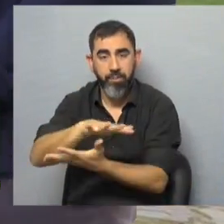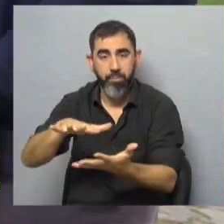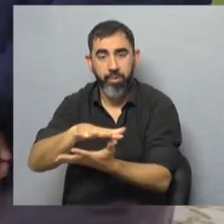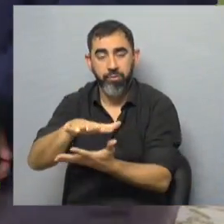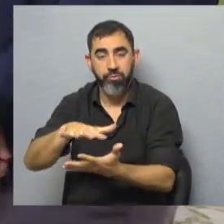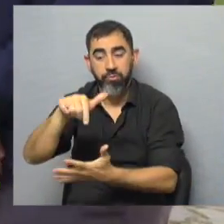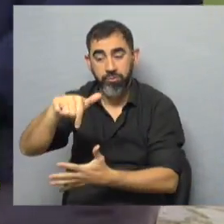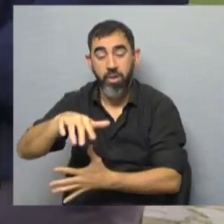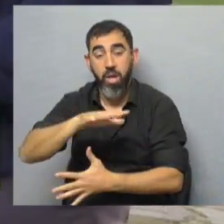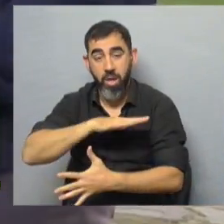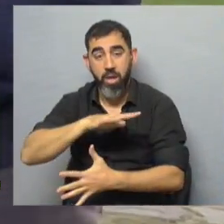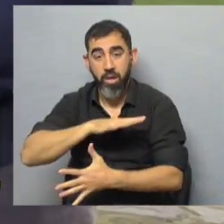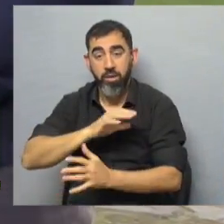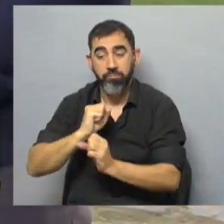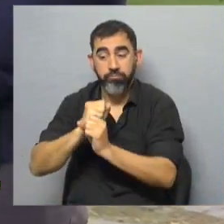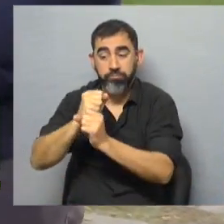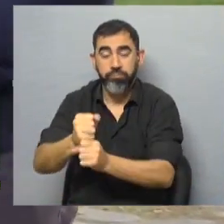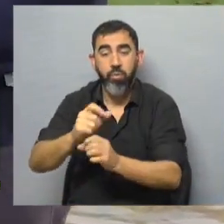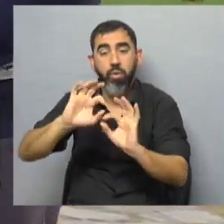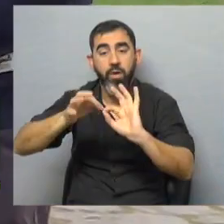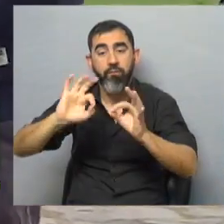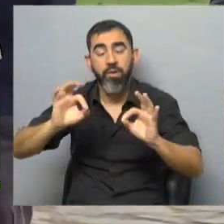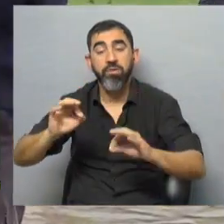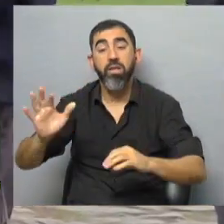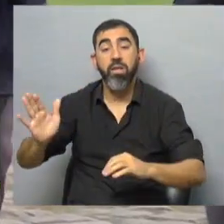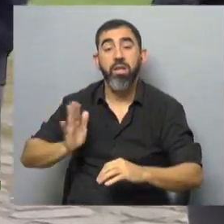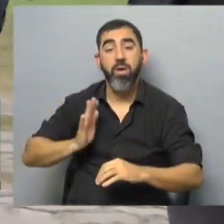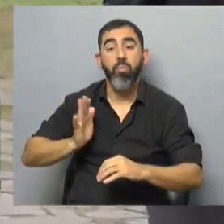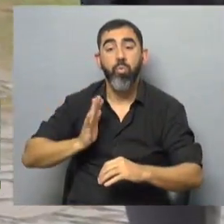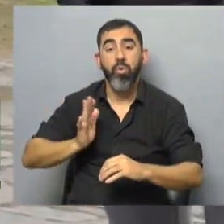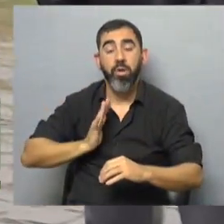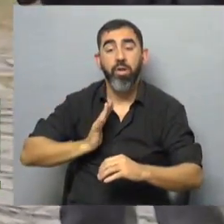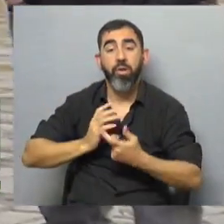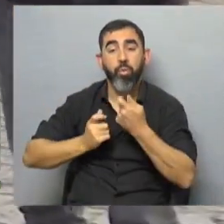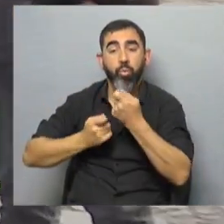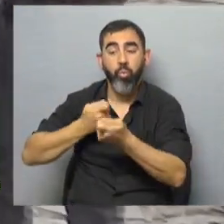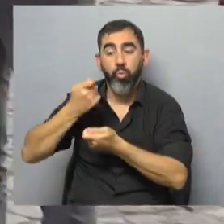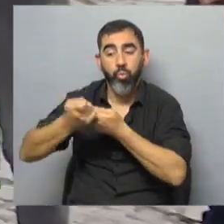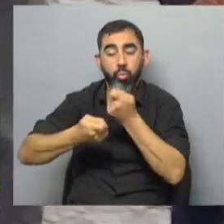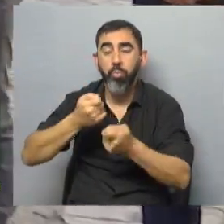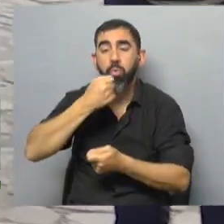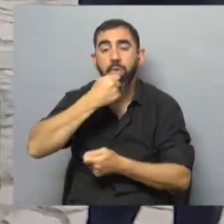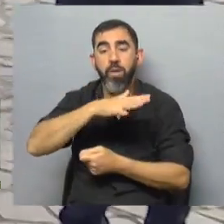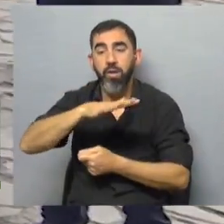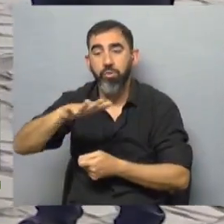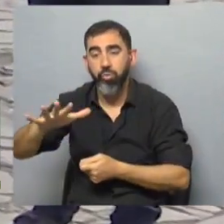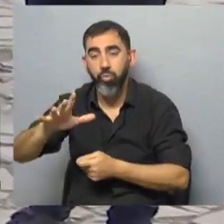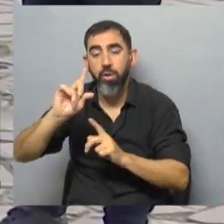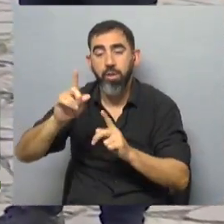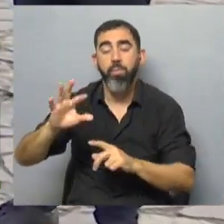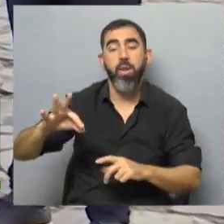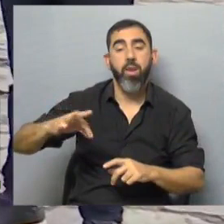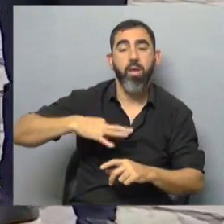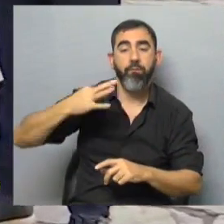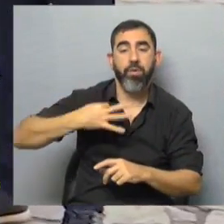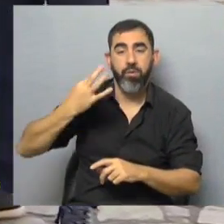que tiene en esa estela una frase, dice, las mujeres construimos la historia y la vida.